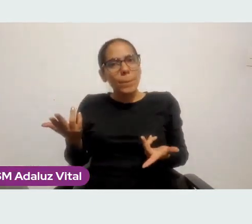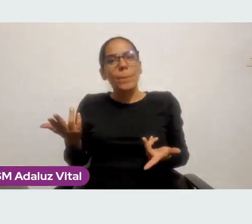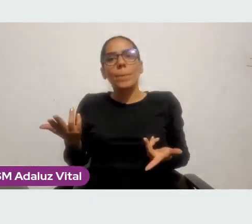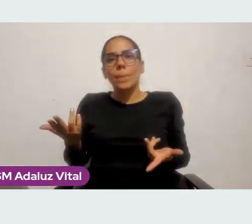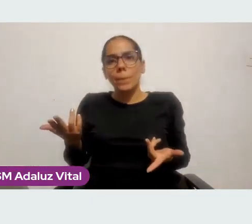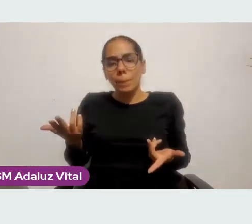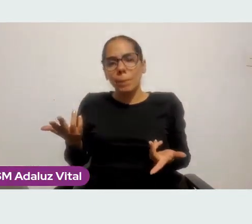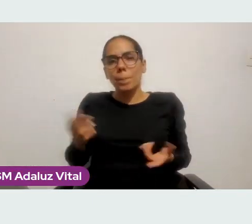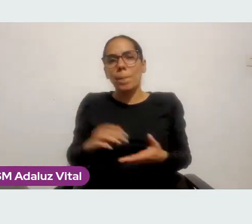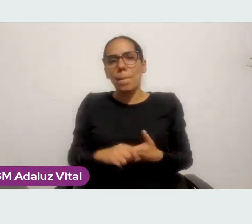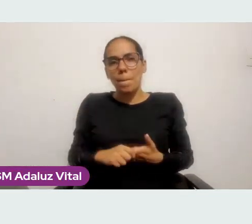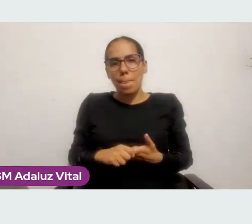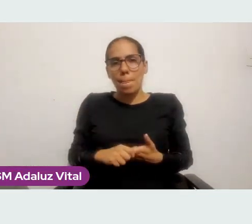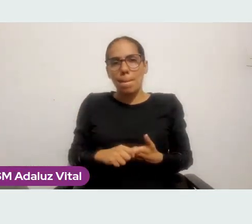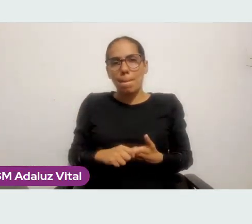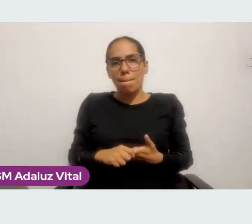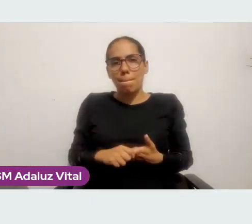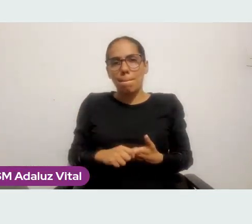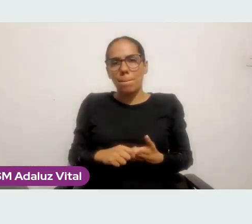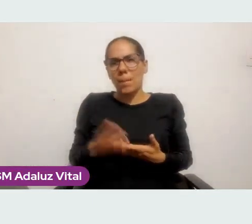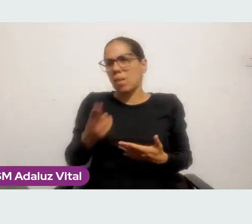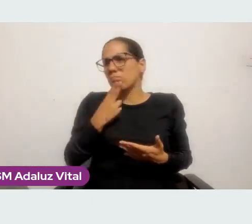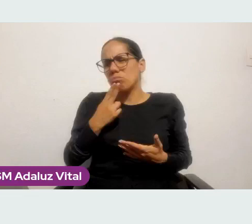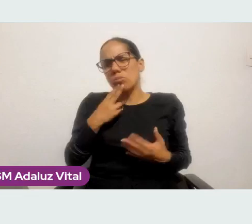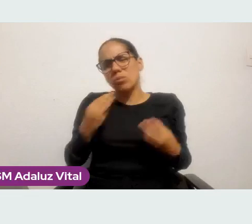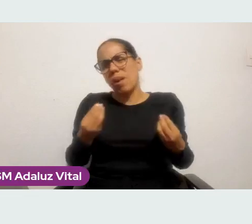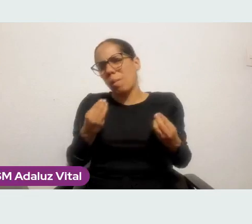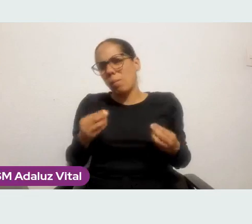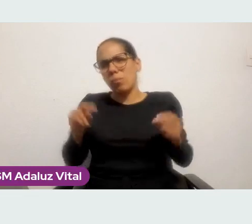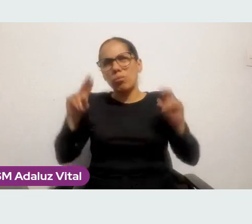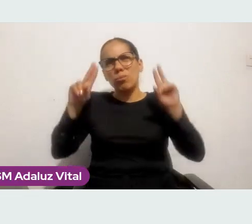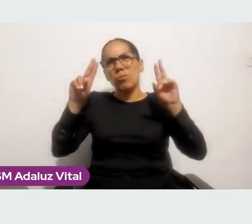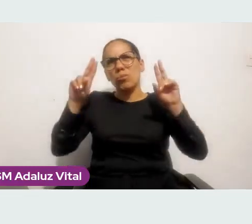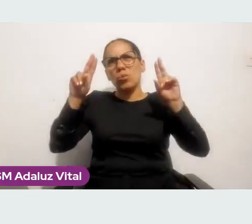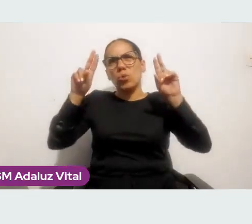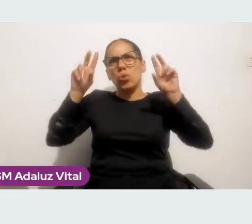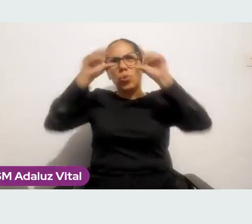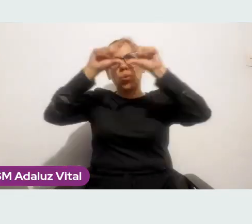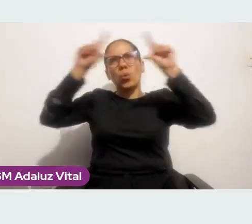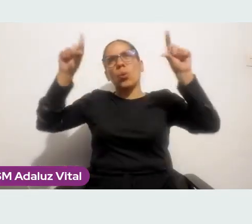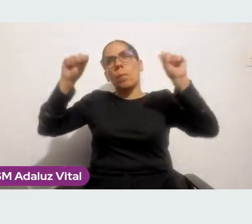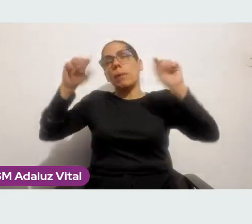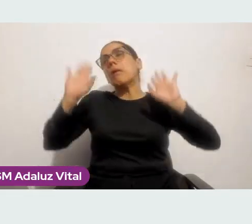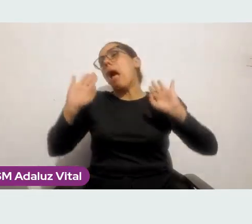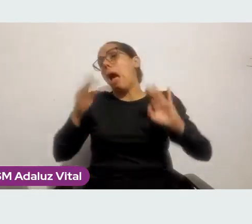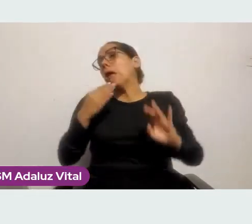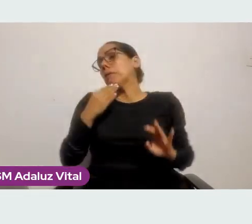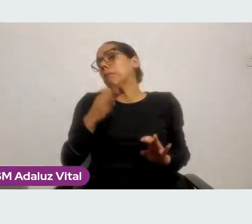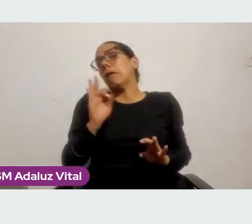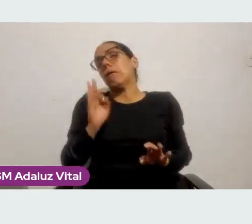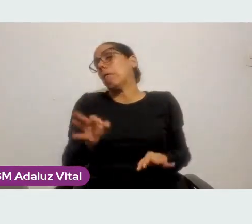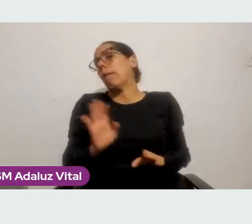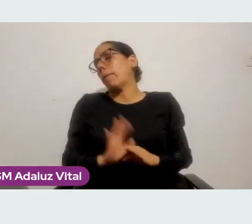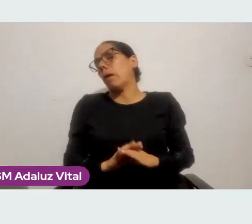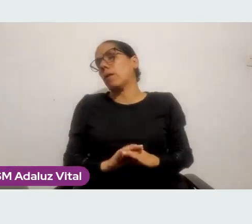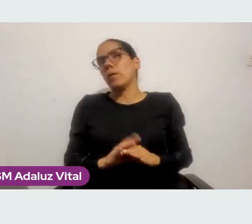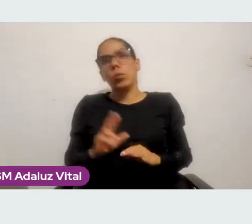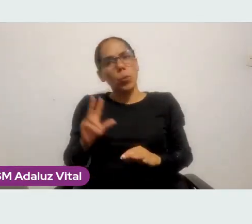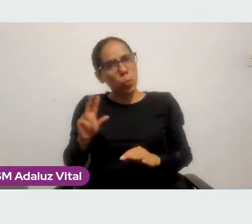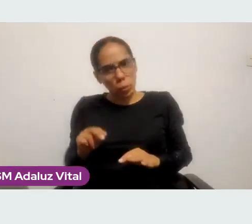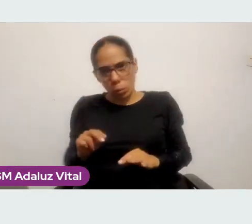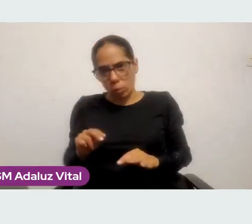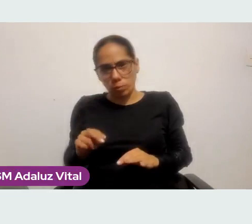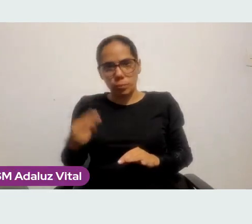sido como muy utilizados para una serie de justificaciones. Pero bueno, La salud mental, entonces,